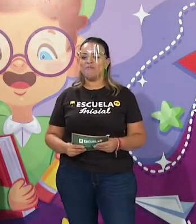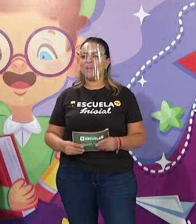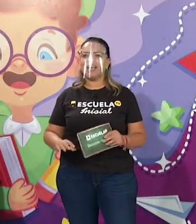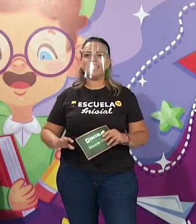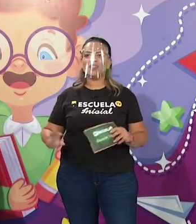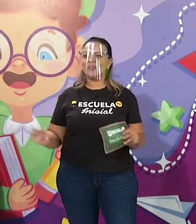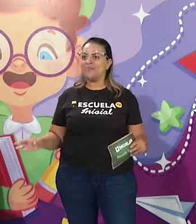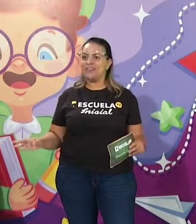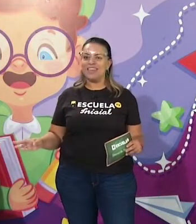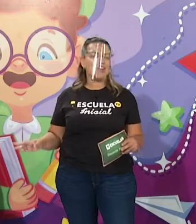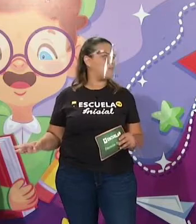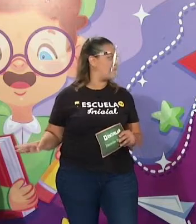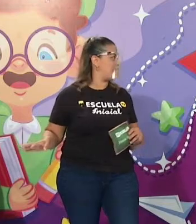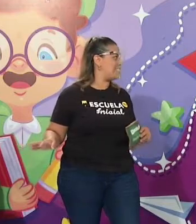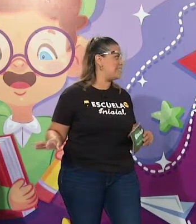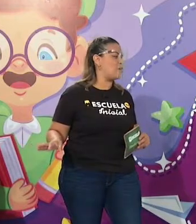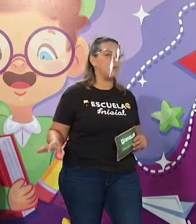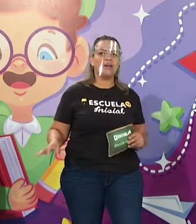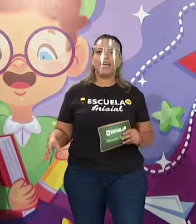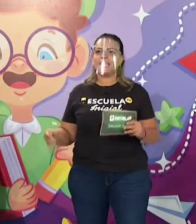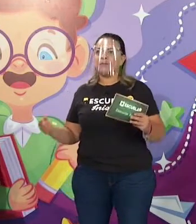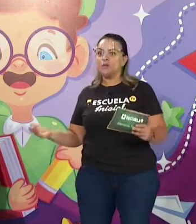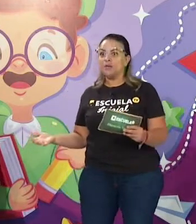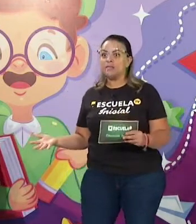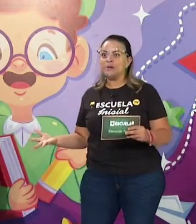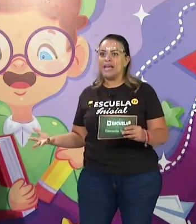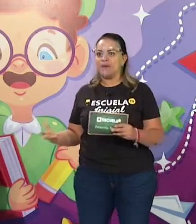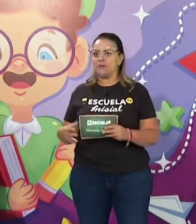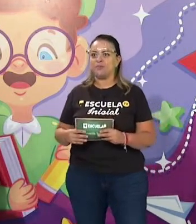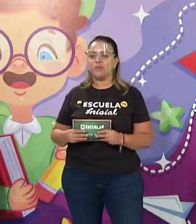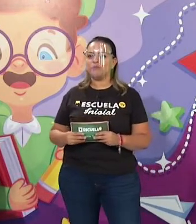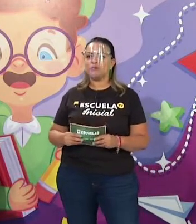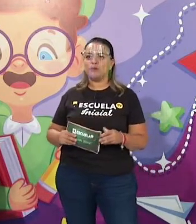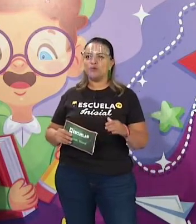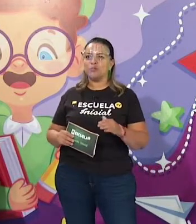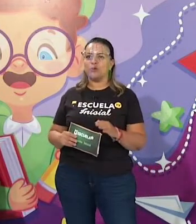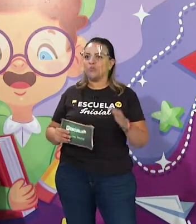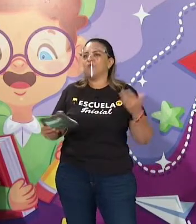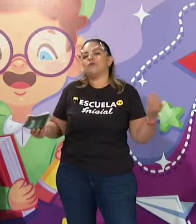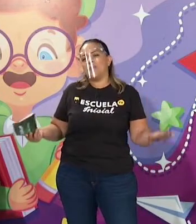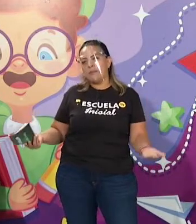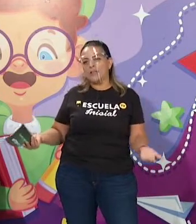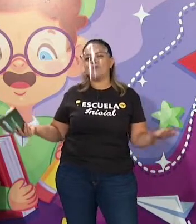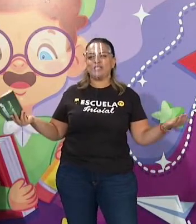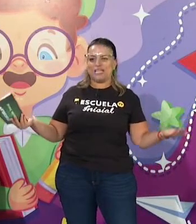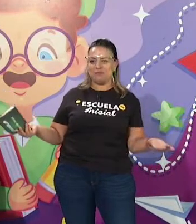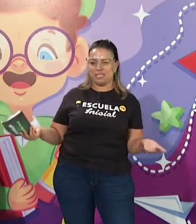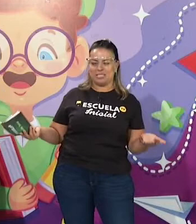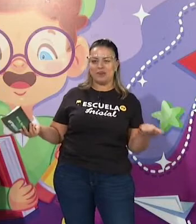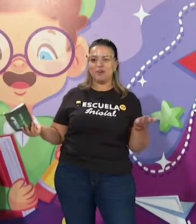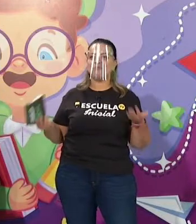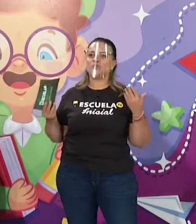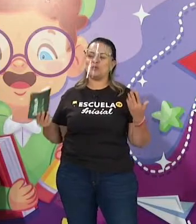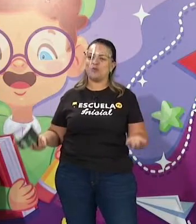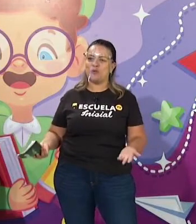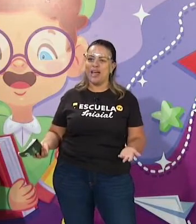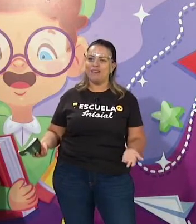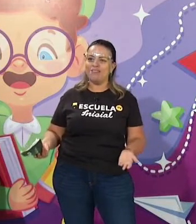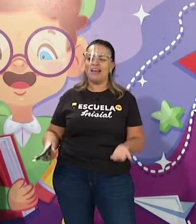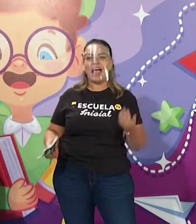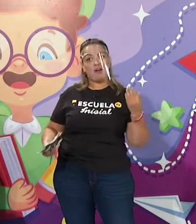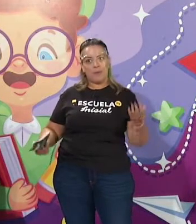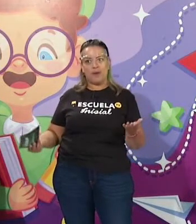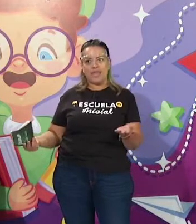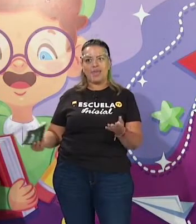Oye, me encantó el video, me fascinó. ¿Qué pudimos ver ahí? Pues pudimos ver mucho, obviamente mucha diversión, mucho